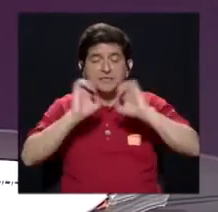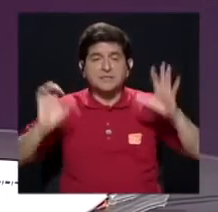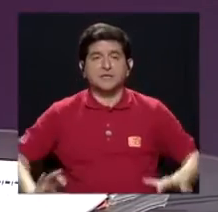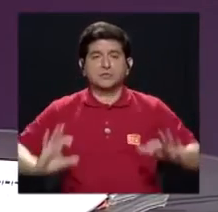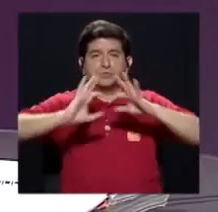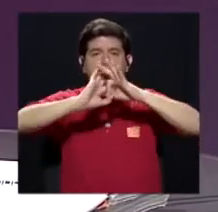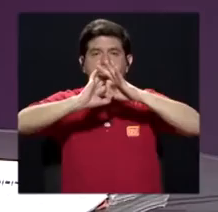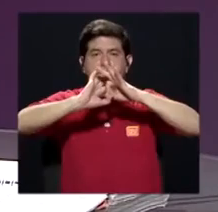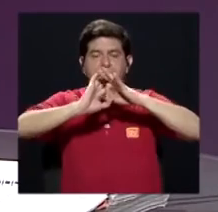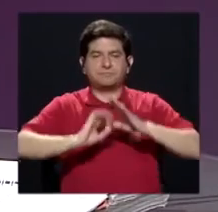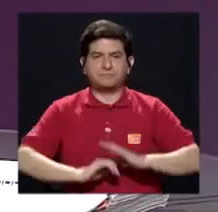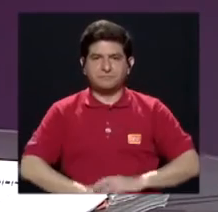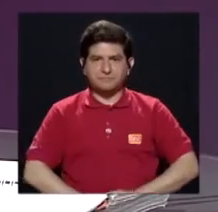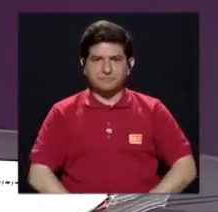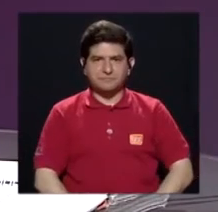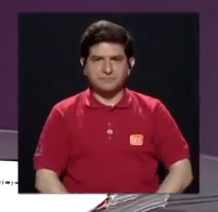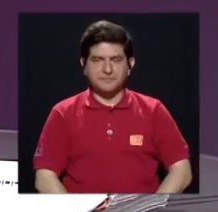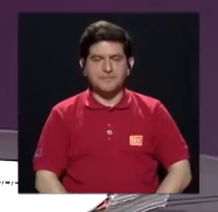conectado